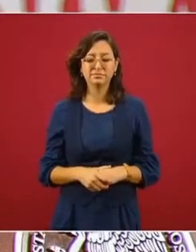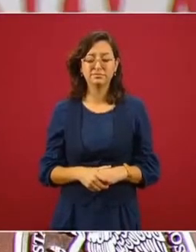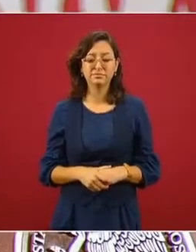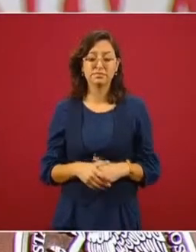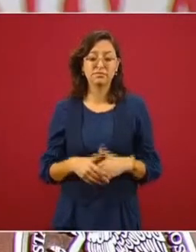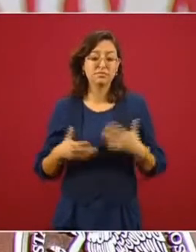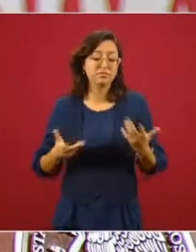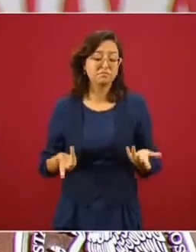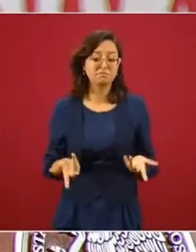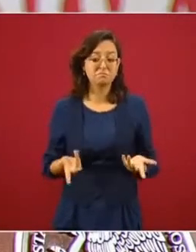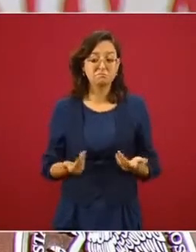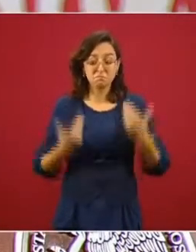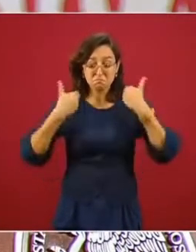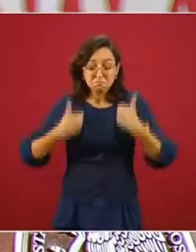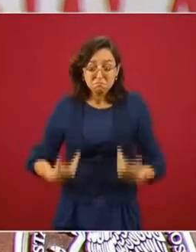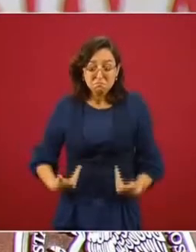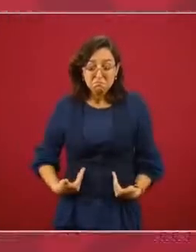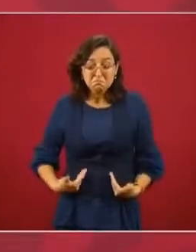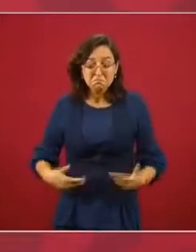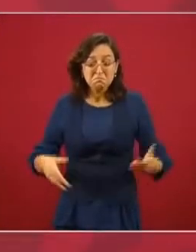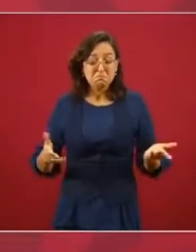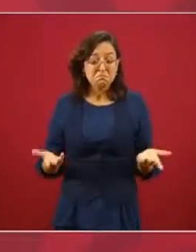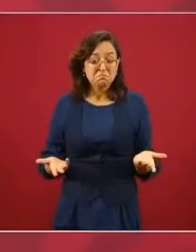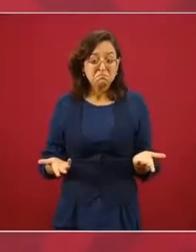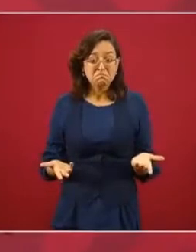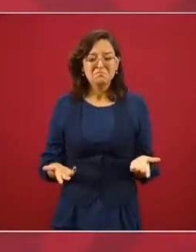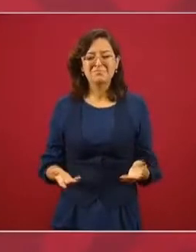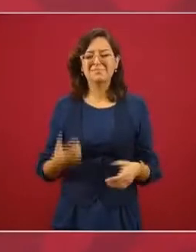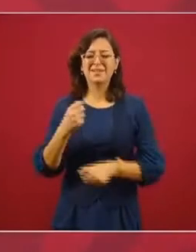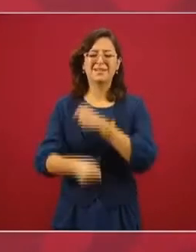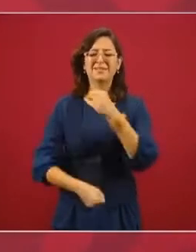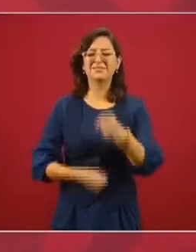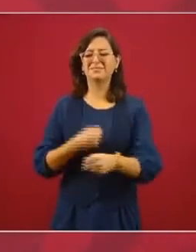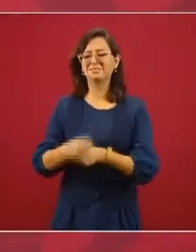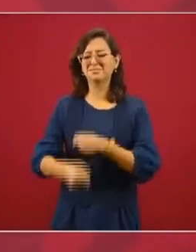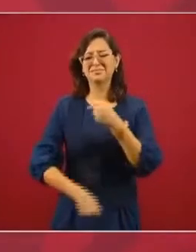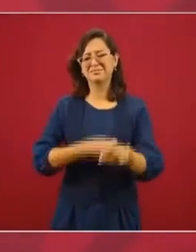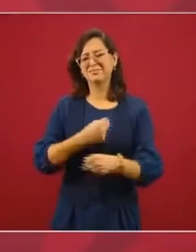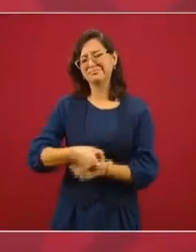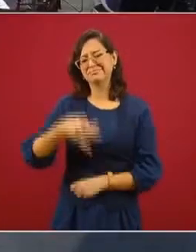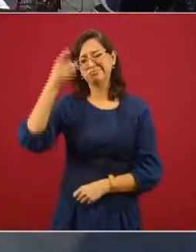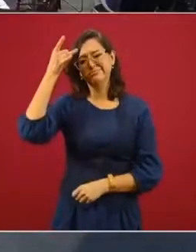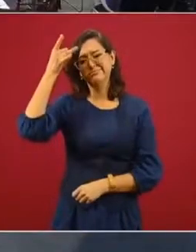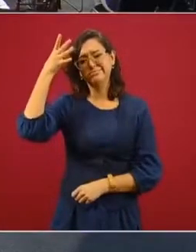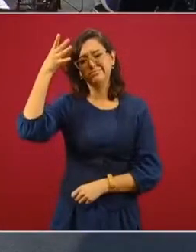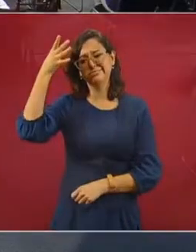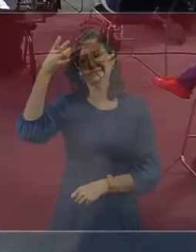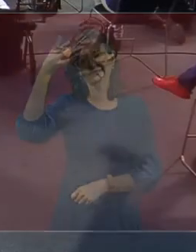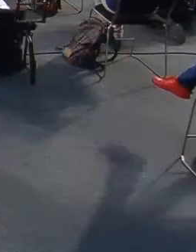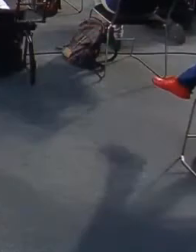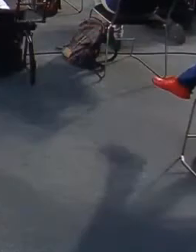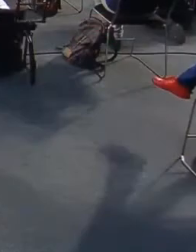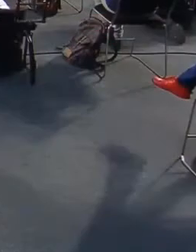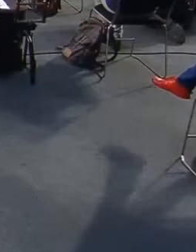Y en cuanto a mi persona, pues yo ya llevo muchos años en esto.